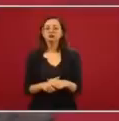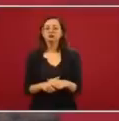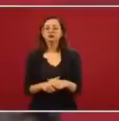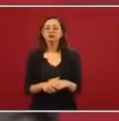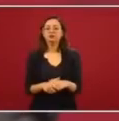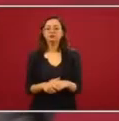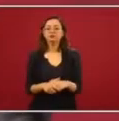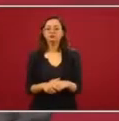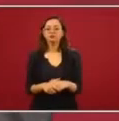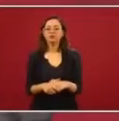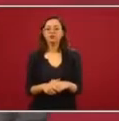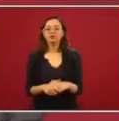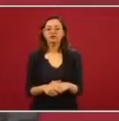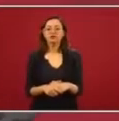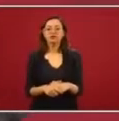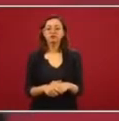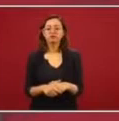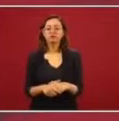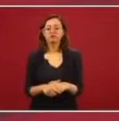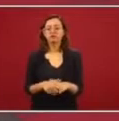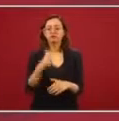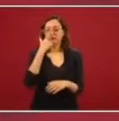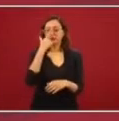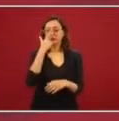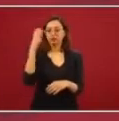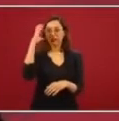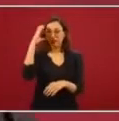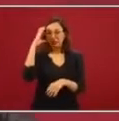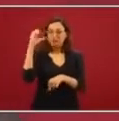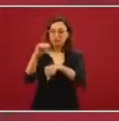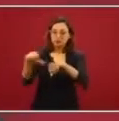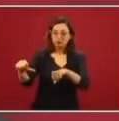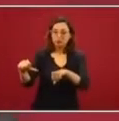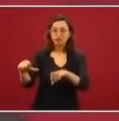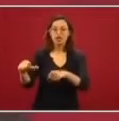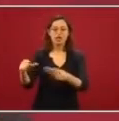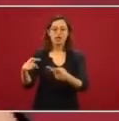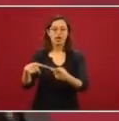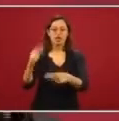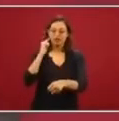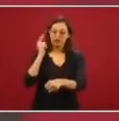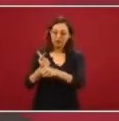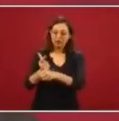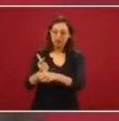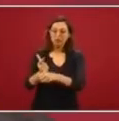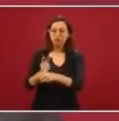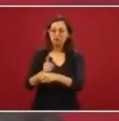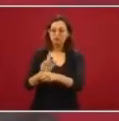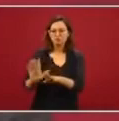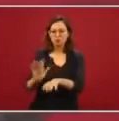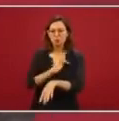no utilizar las otras camas para cirugías programadas para procedimientos diagnósticos que pueden esperar